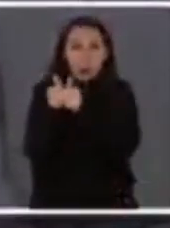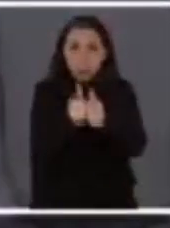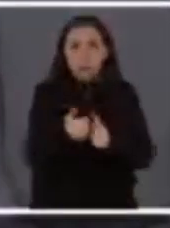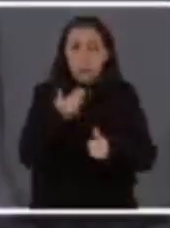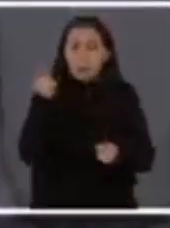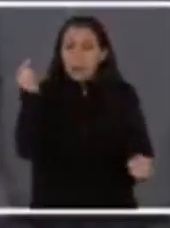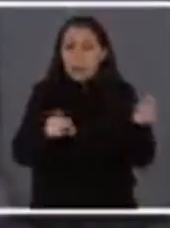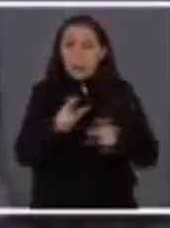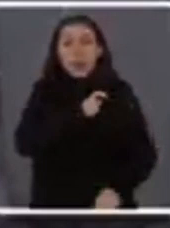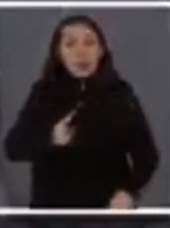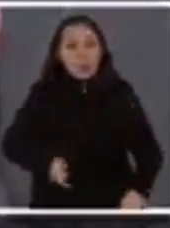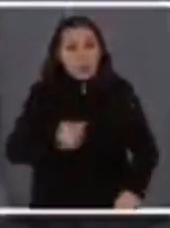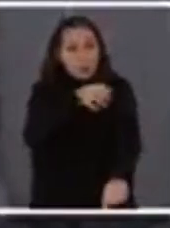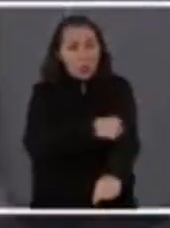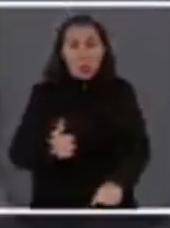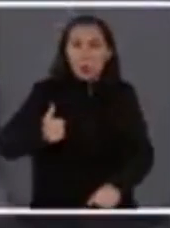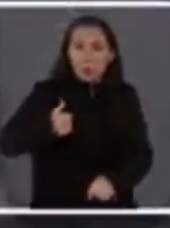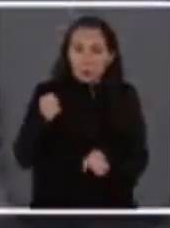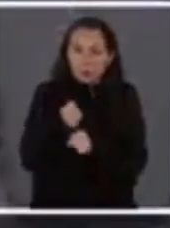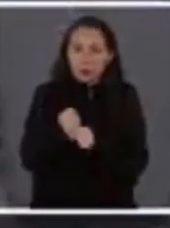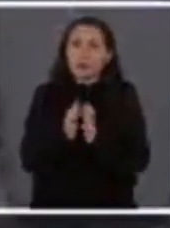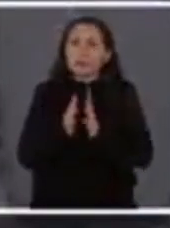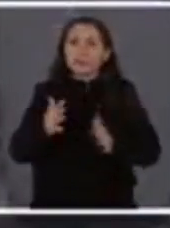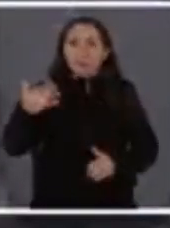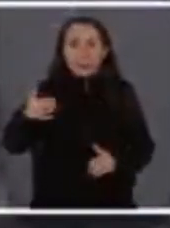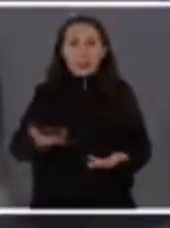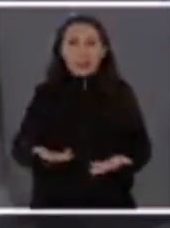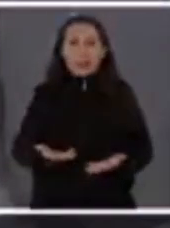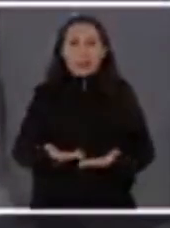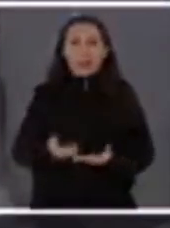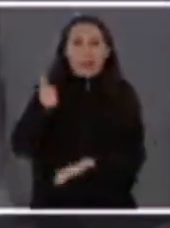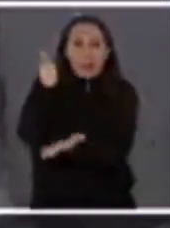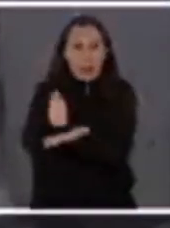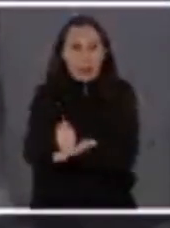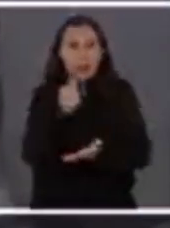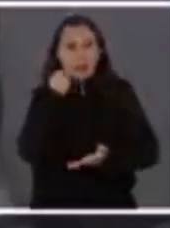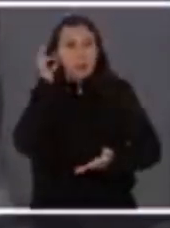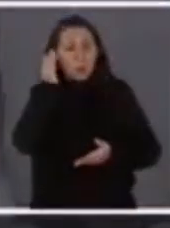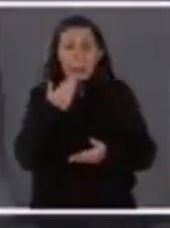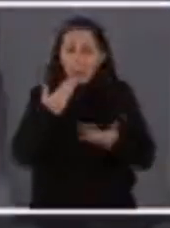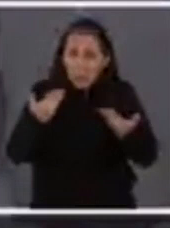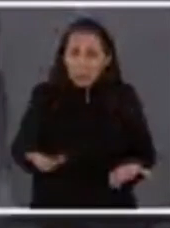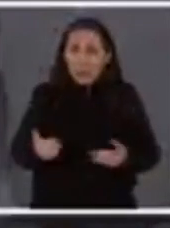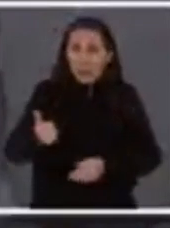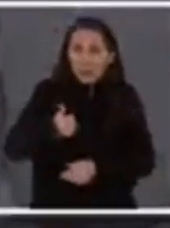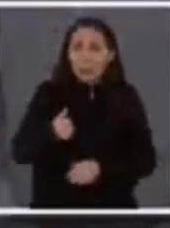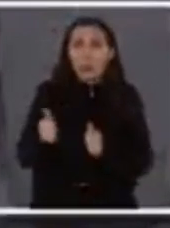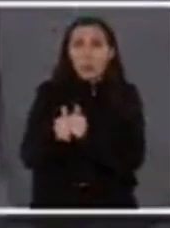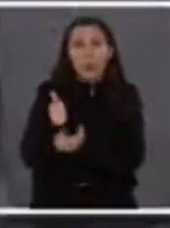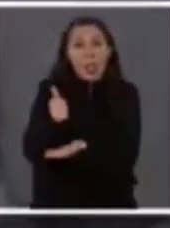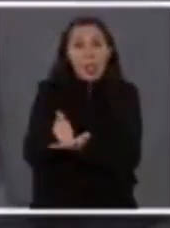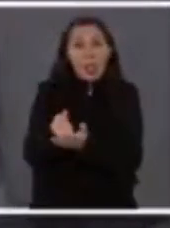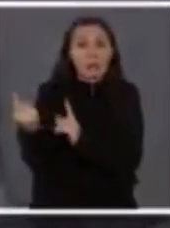parlamentarios y parlamentarias. Los gobiernos regionales están cumpliendo una labor tremendamente importante. Los alcaldes y alcaldesas también. Estoy con el